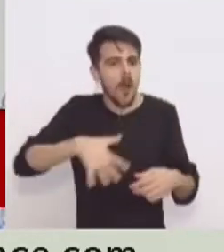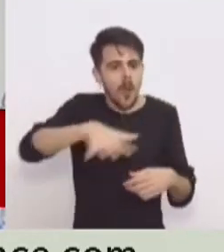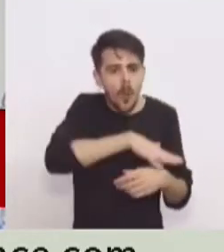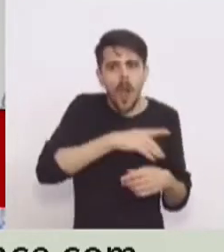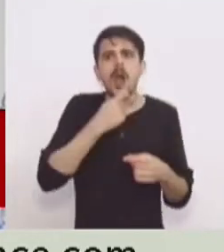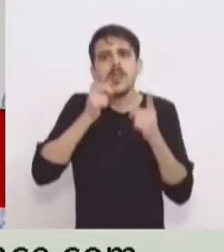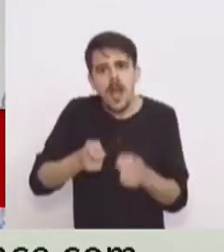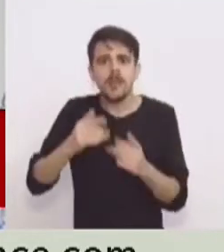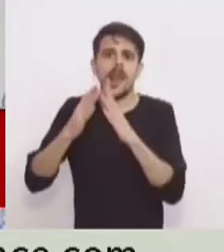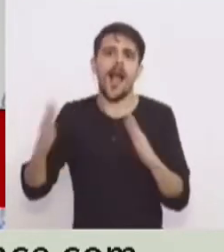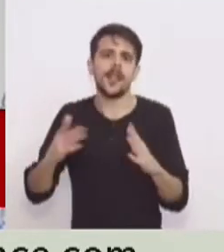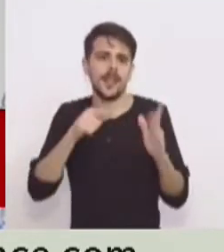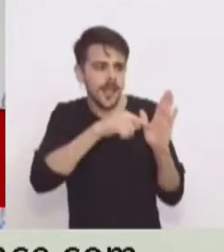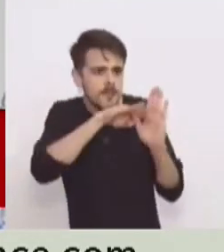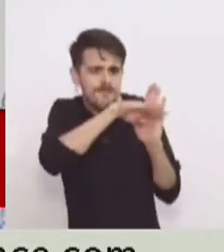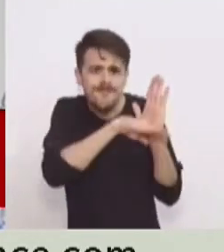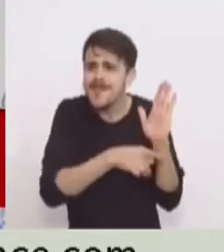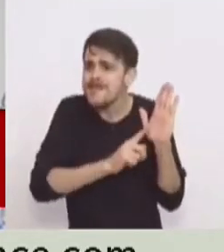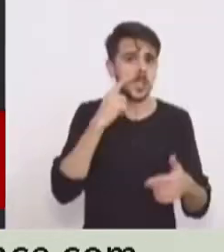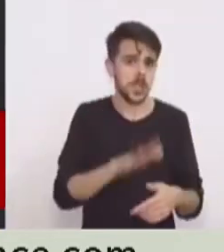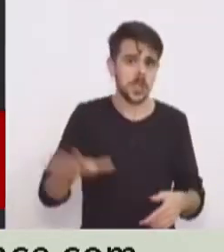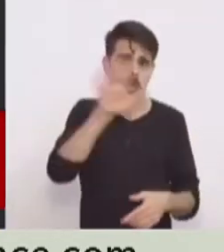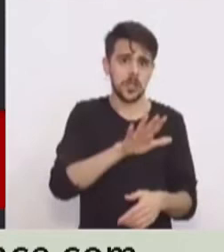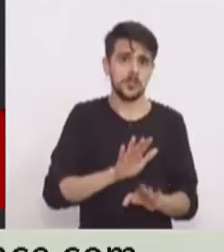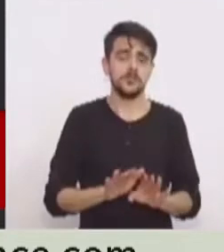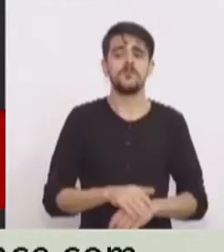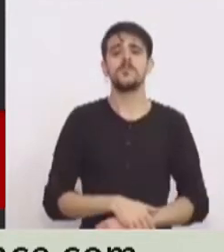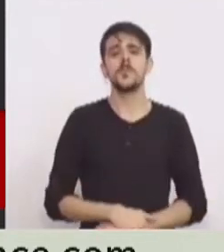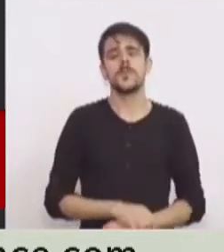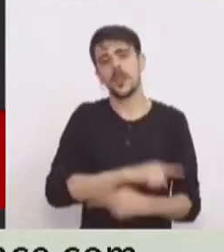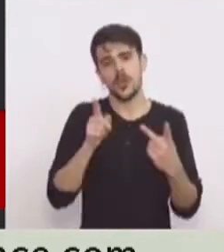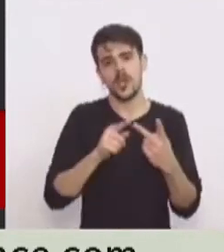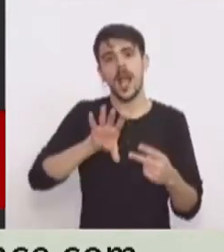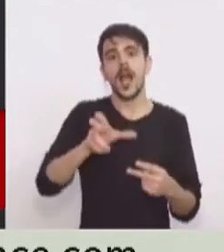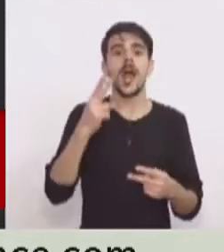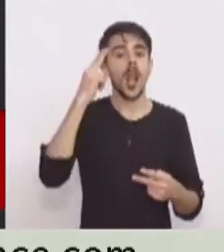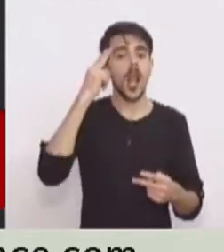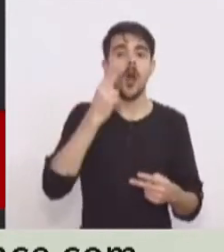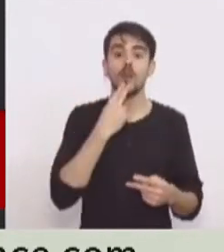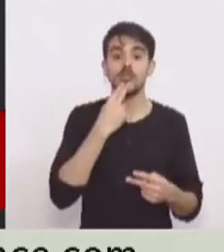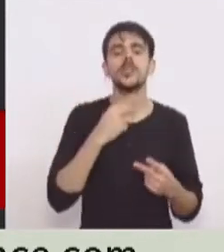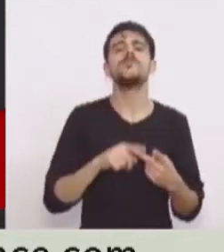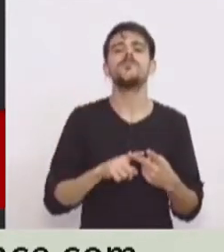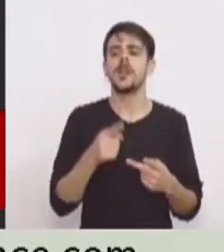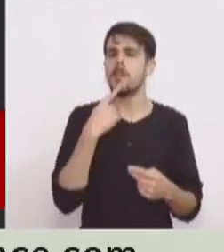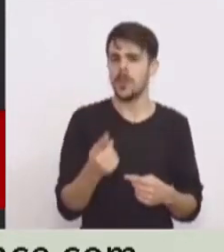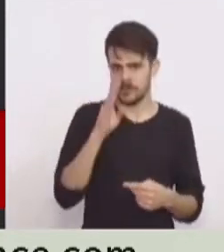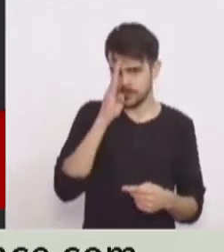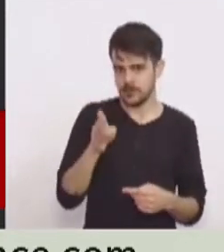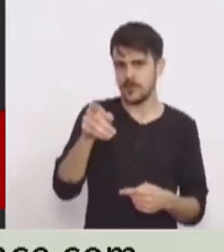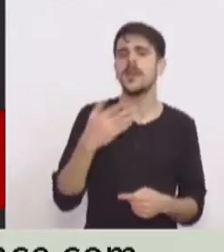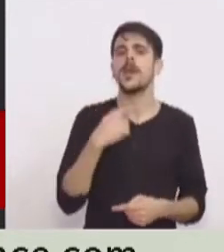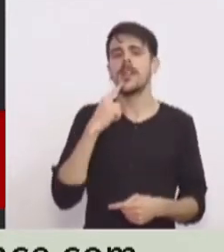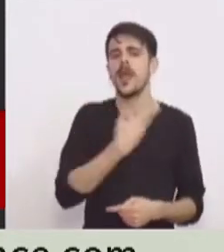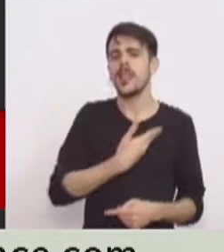día. La responsabilidad es necesariamente de todos. De Canal 11, para el intendente Adán Ball. ¿Consideran